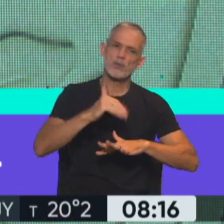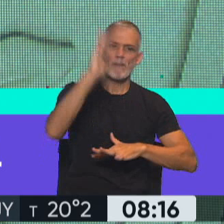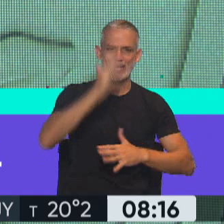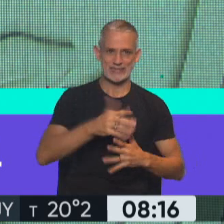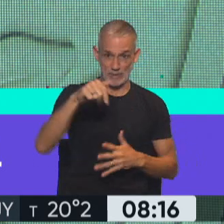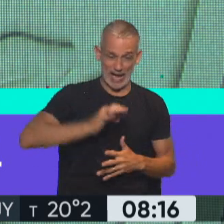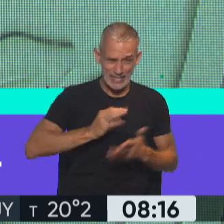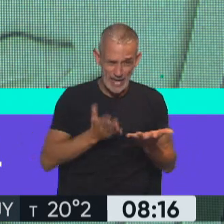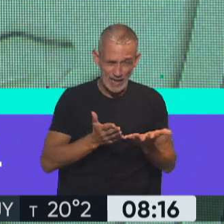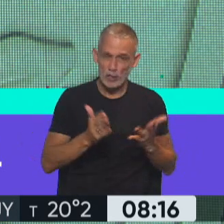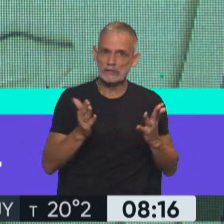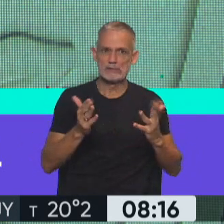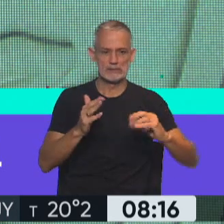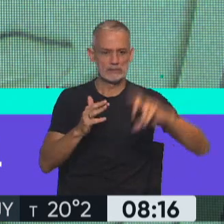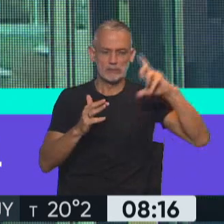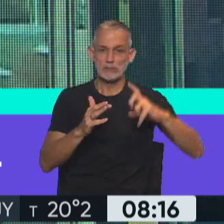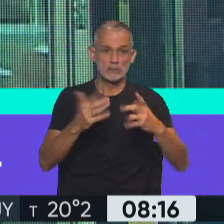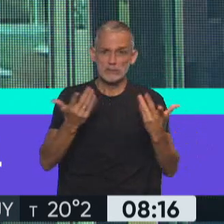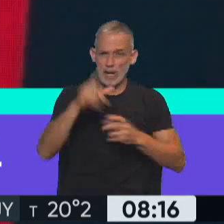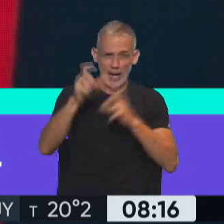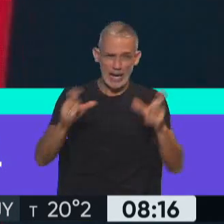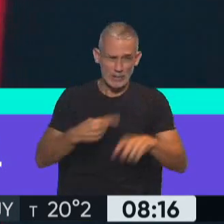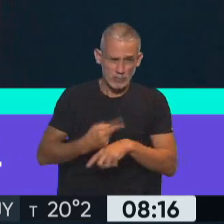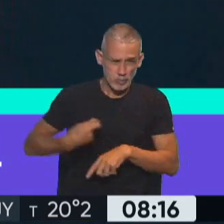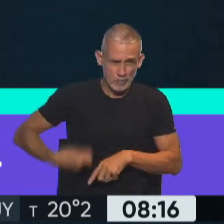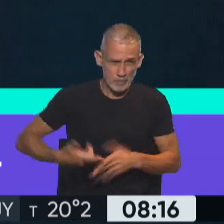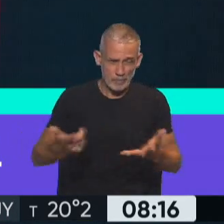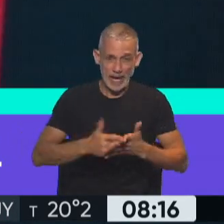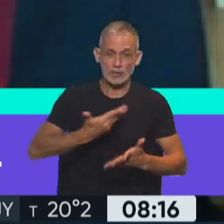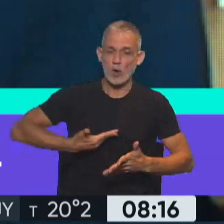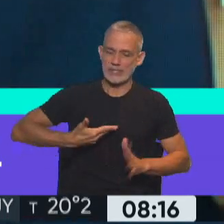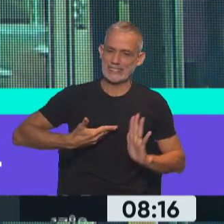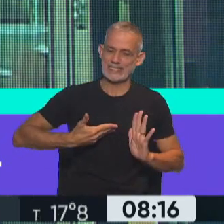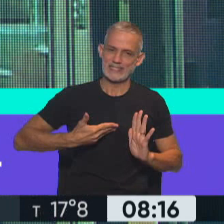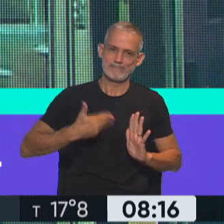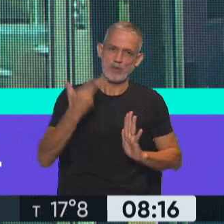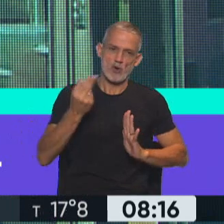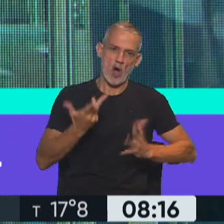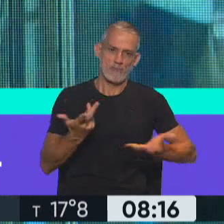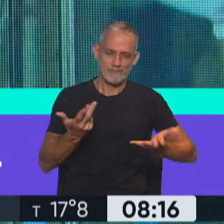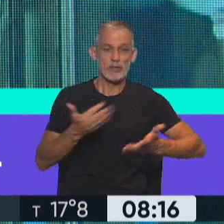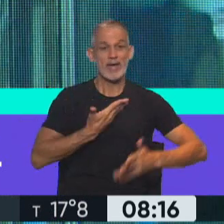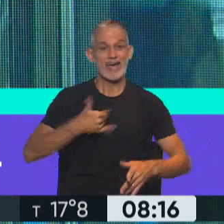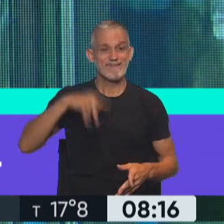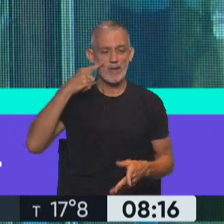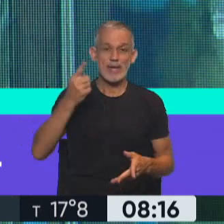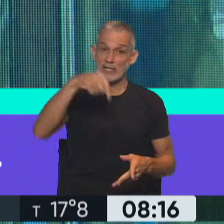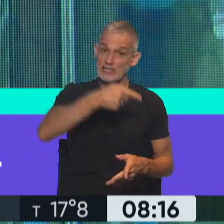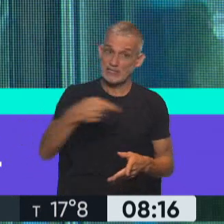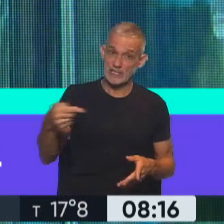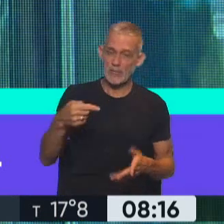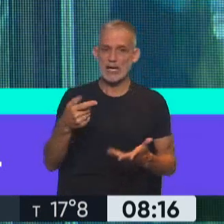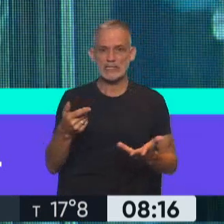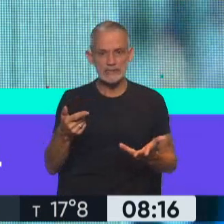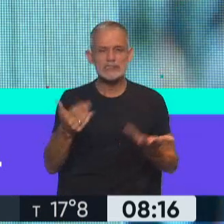año. Digamos, algo muy elevado que mucha gente... Y esa es una variable que el gobierno no estaría aceptando. Así es. Entonces el FMI esta semana empezó a